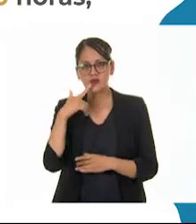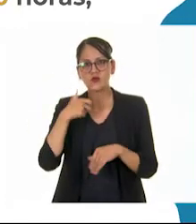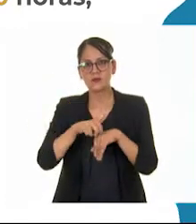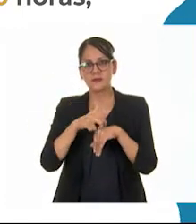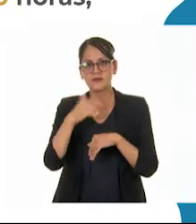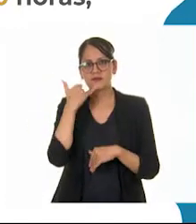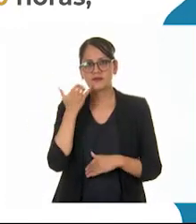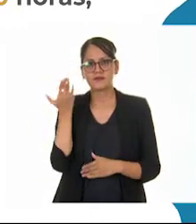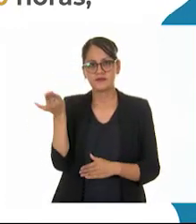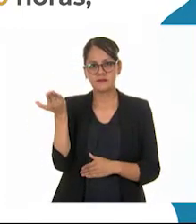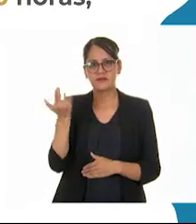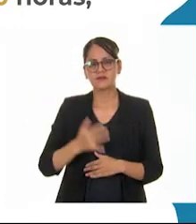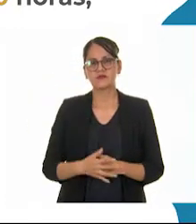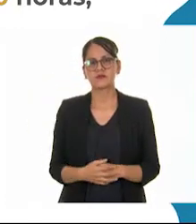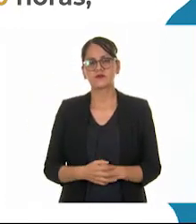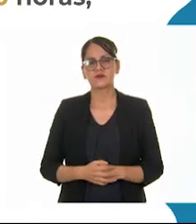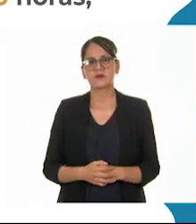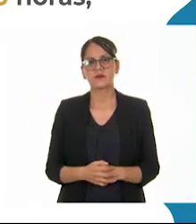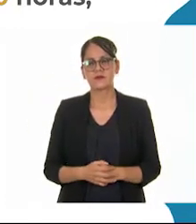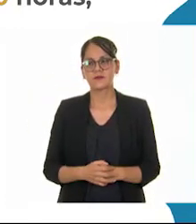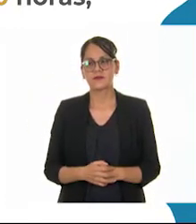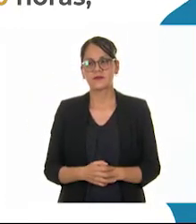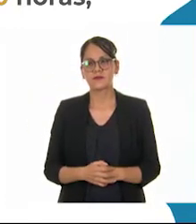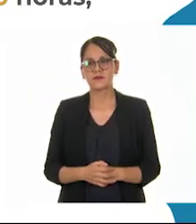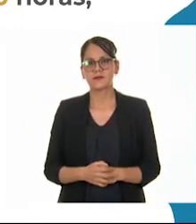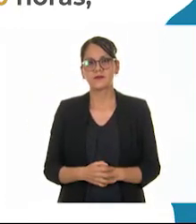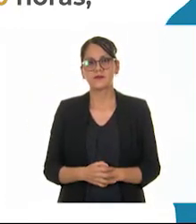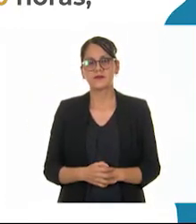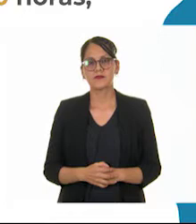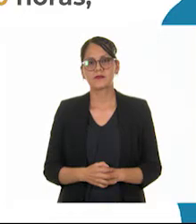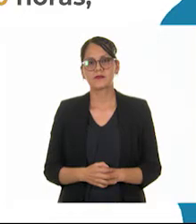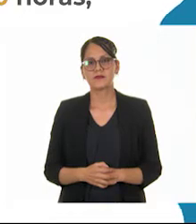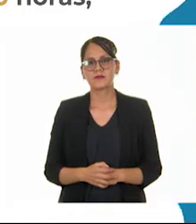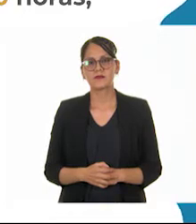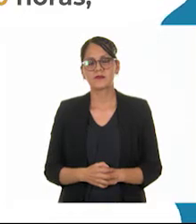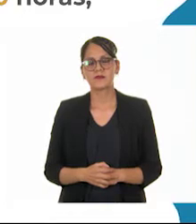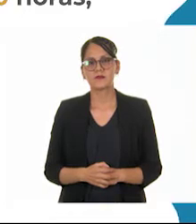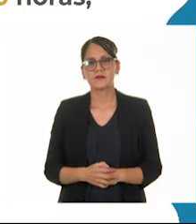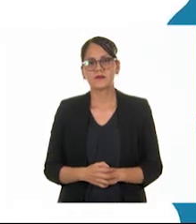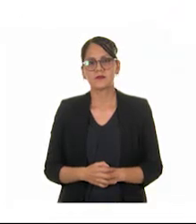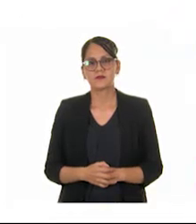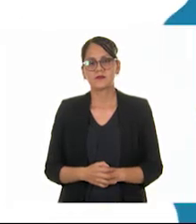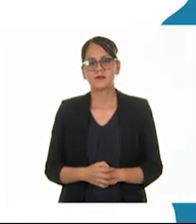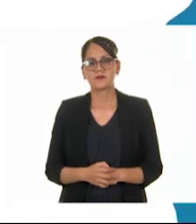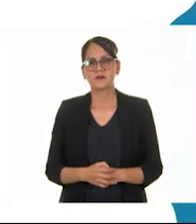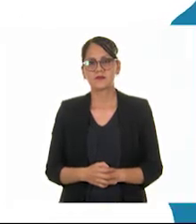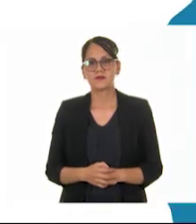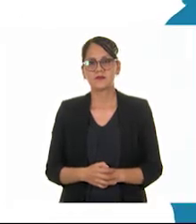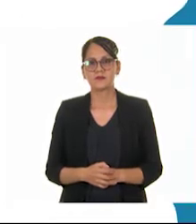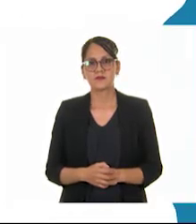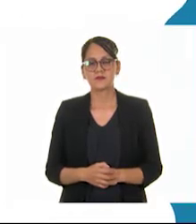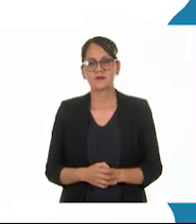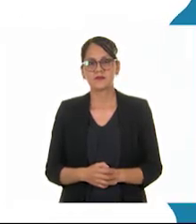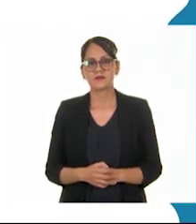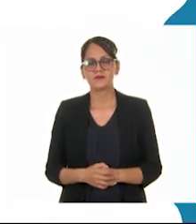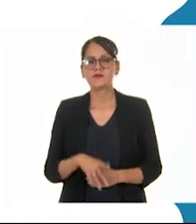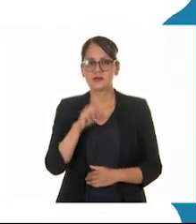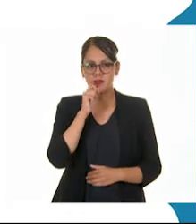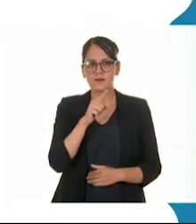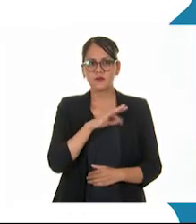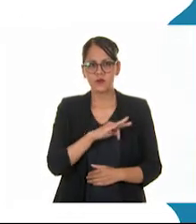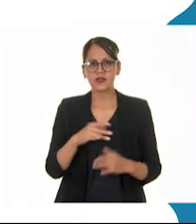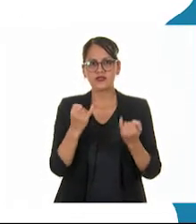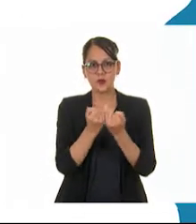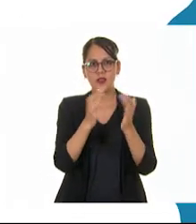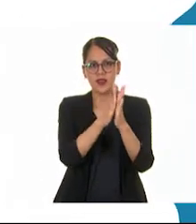teléfono 55 41 72 04 13 con 100 líneas. También puedes encontrar